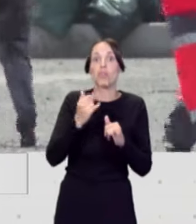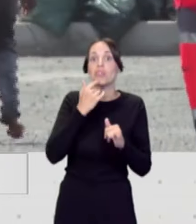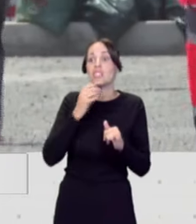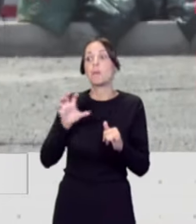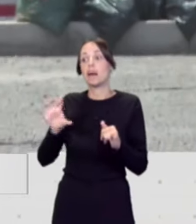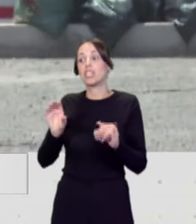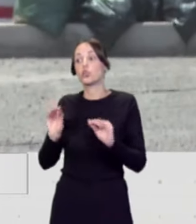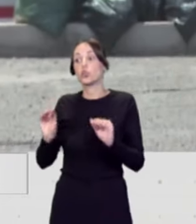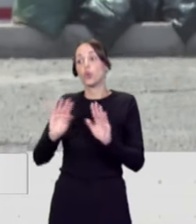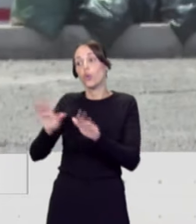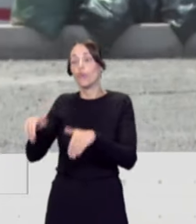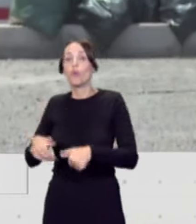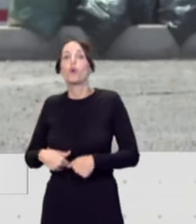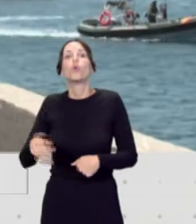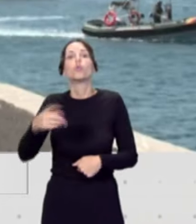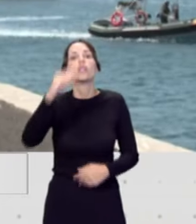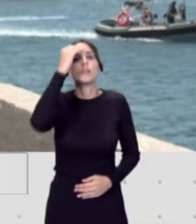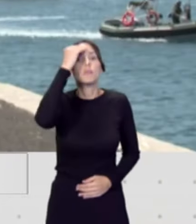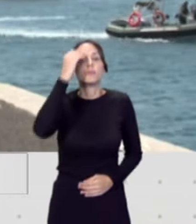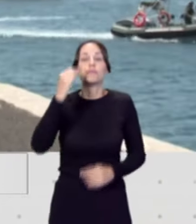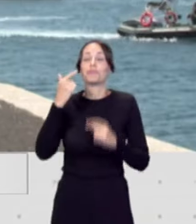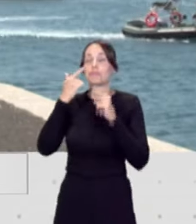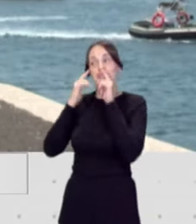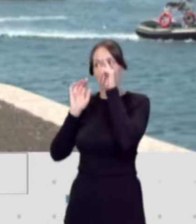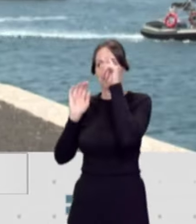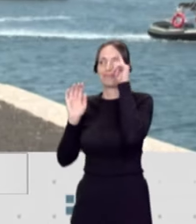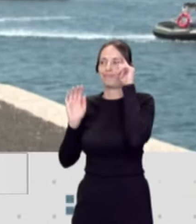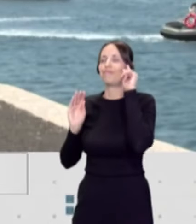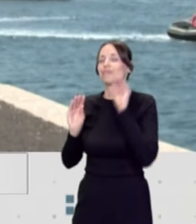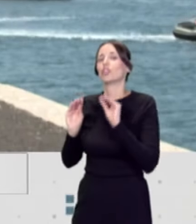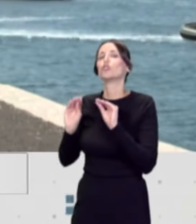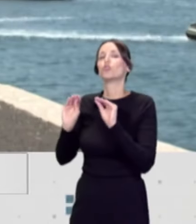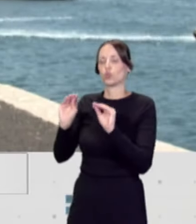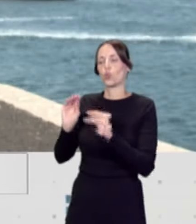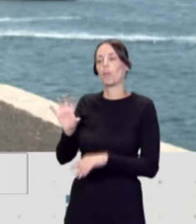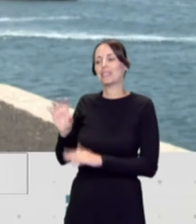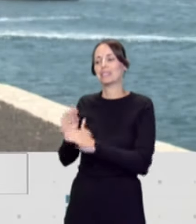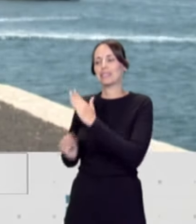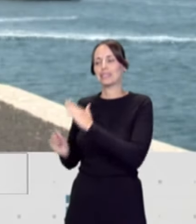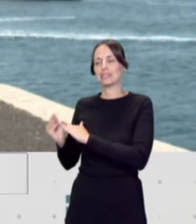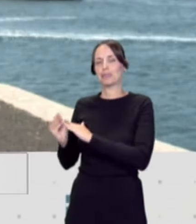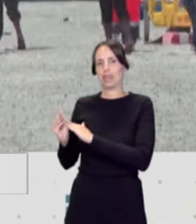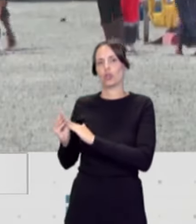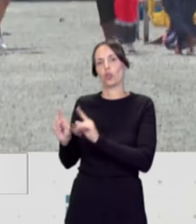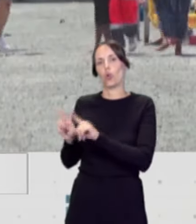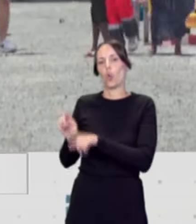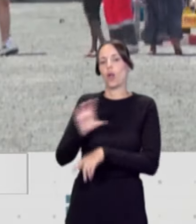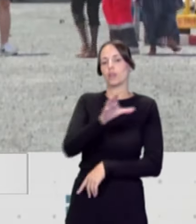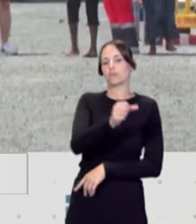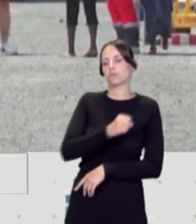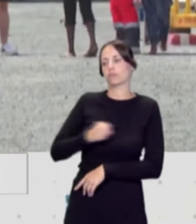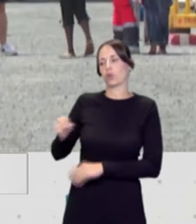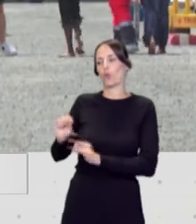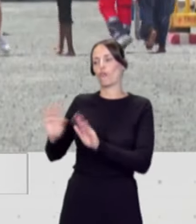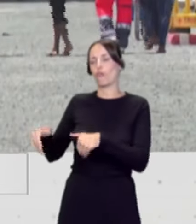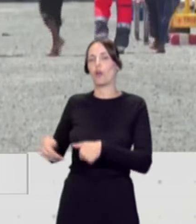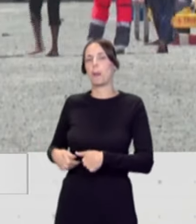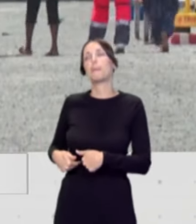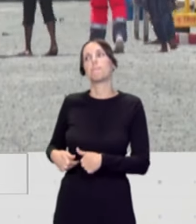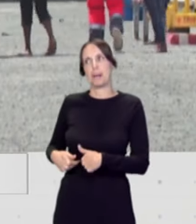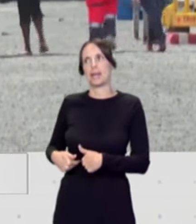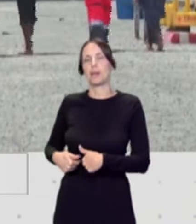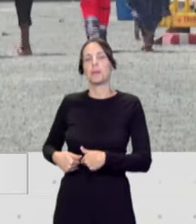lo de volver a sus países de origen, Pilar Romeu, está muy bien pensado, lógicamente, y es lo más humano posible, pero claro, ¿quién te